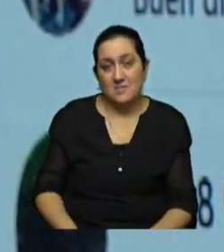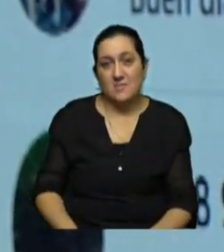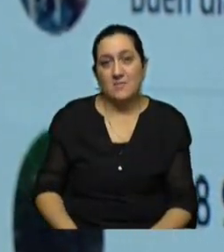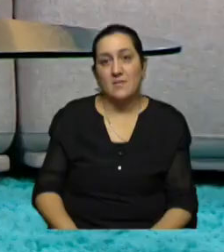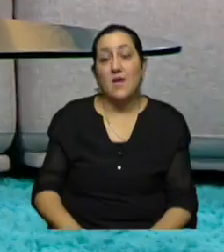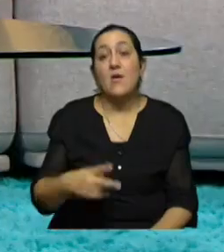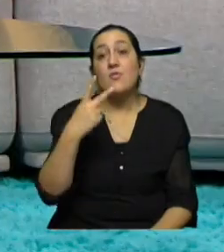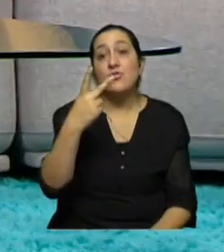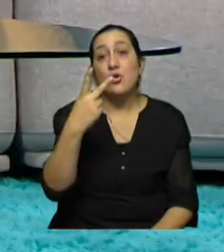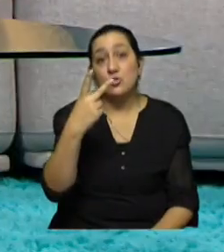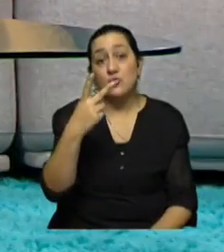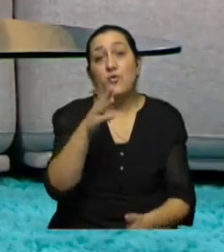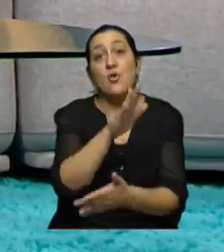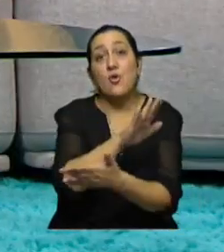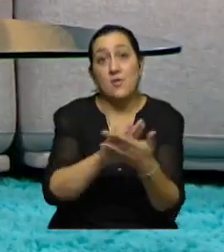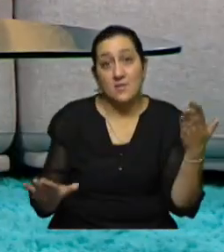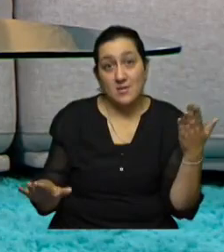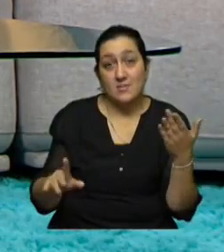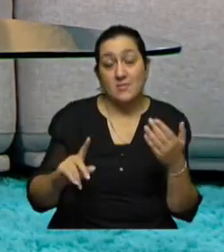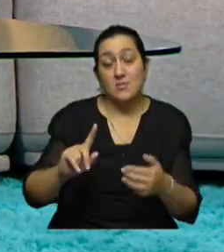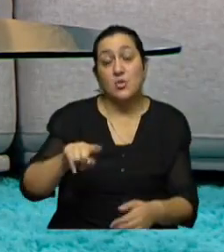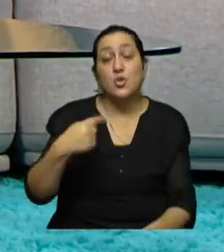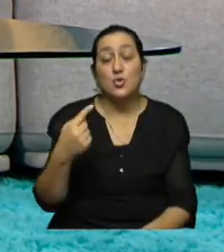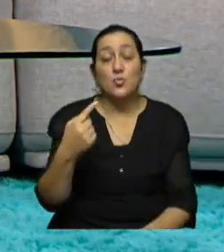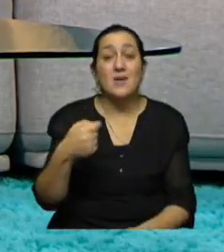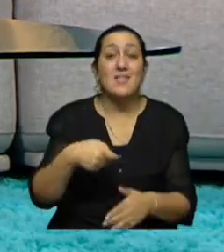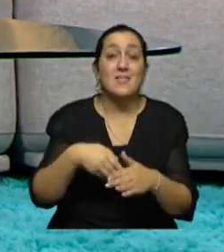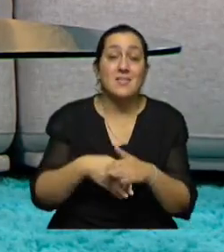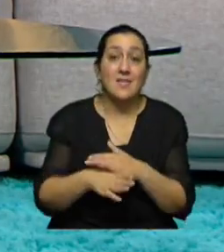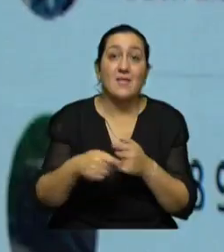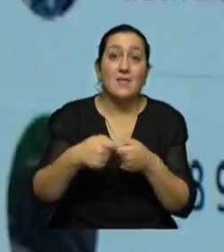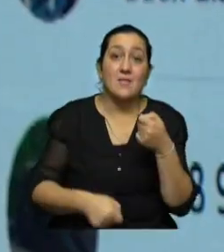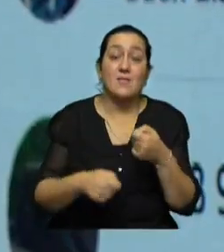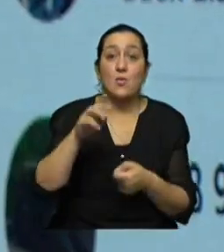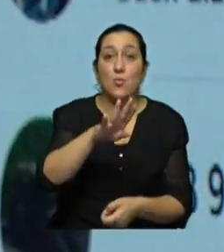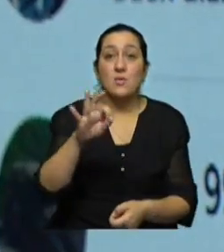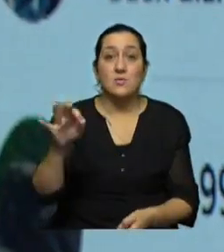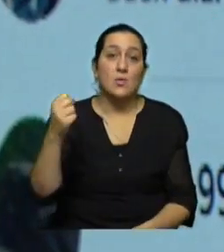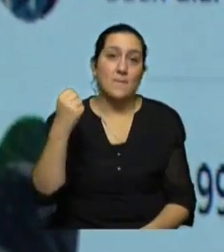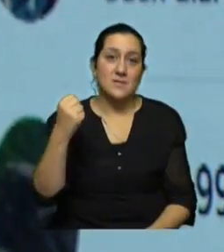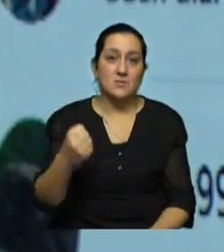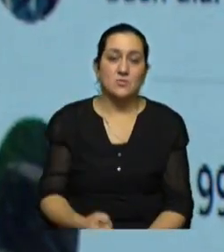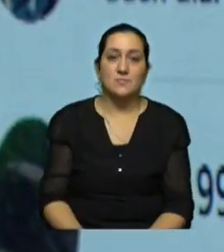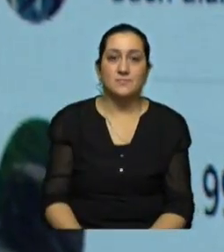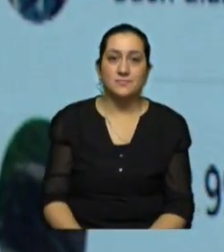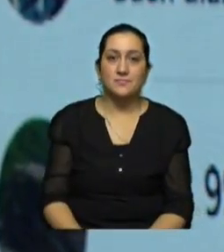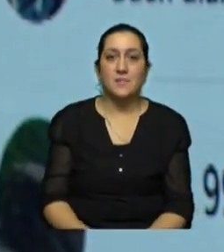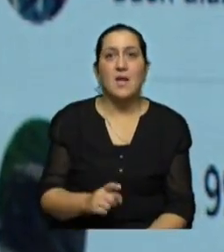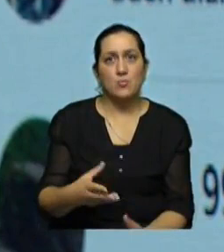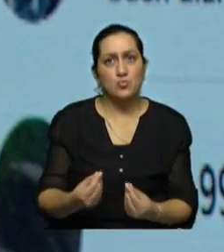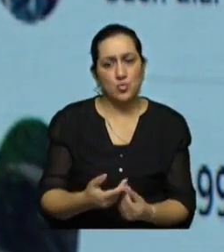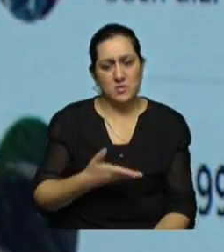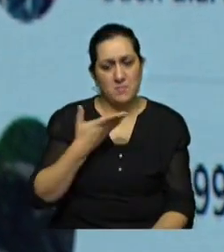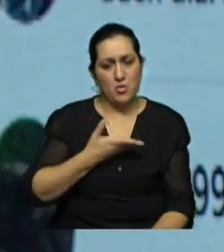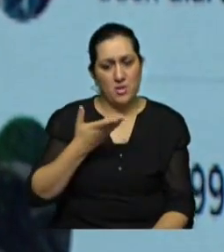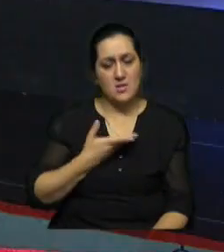Dos fueron sin costo y uno con una entrada de 400 pesos. Por eso. Pero dos fueron sin costo. Ahí está para todos los que se quejan, que también son senadores